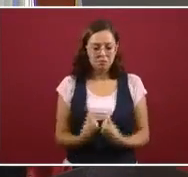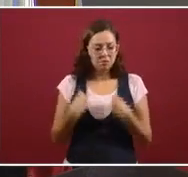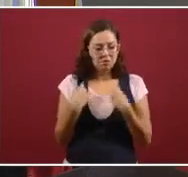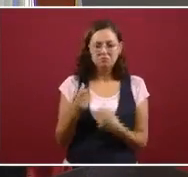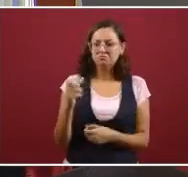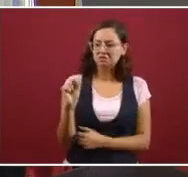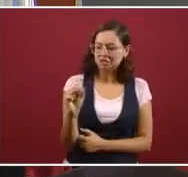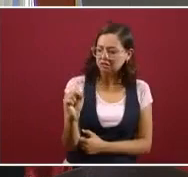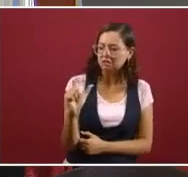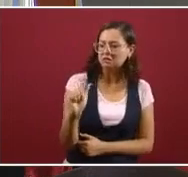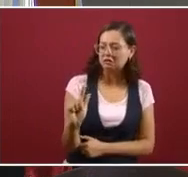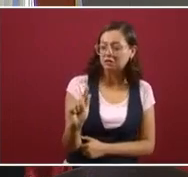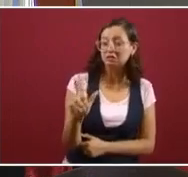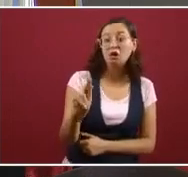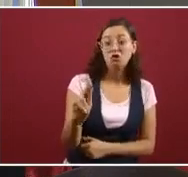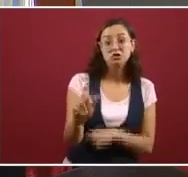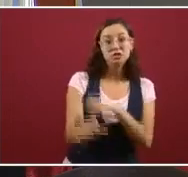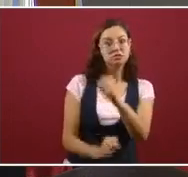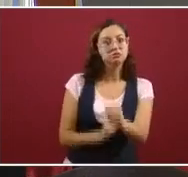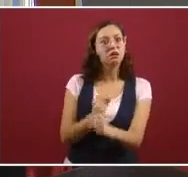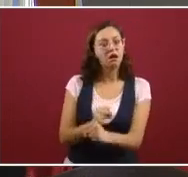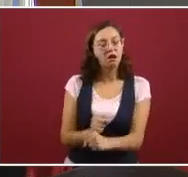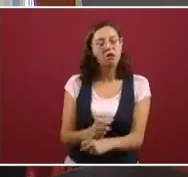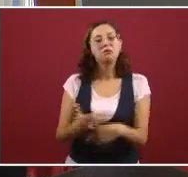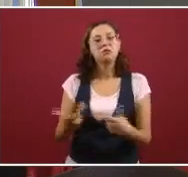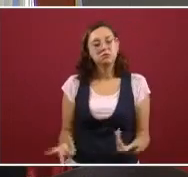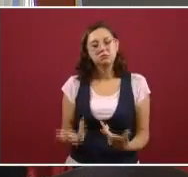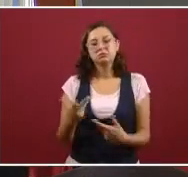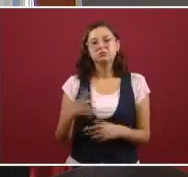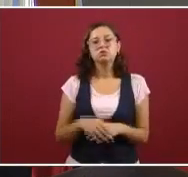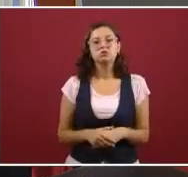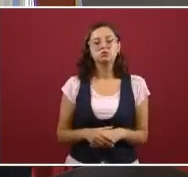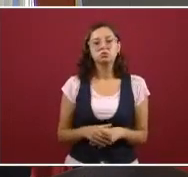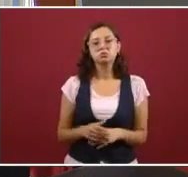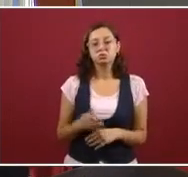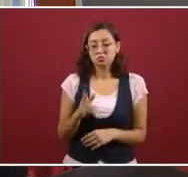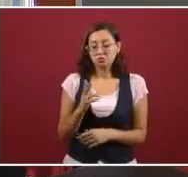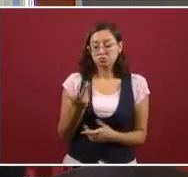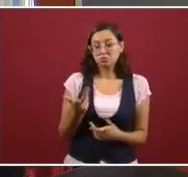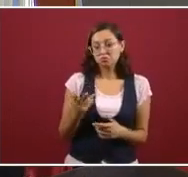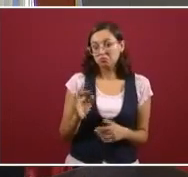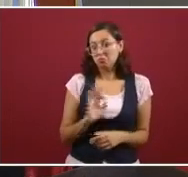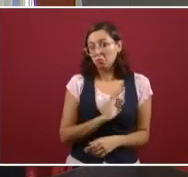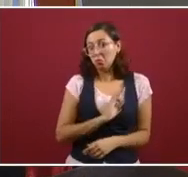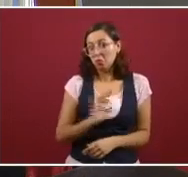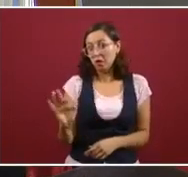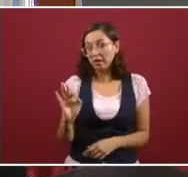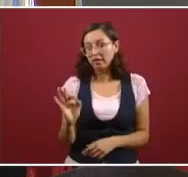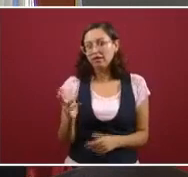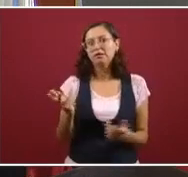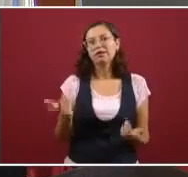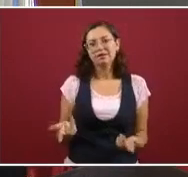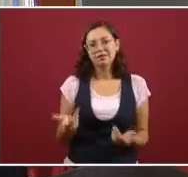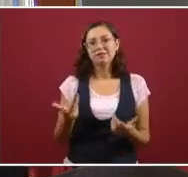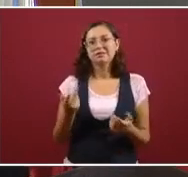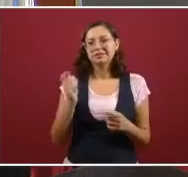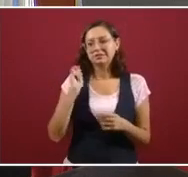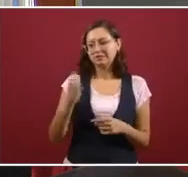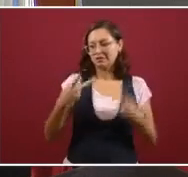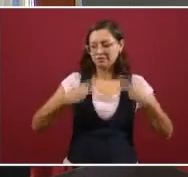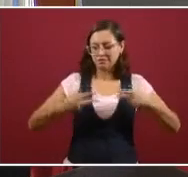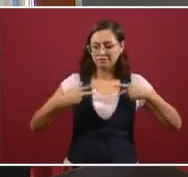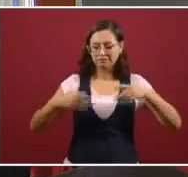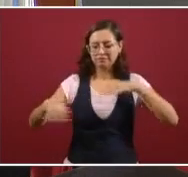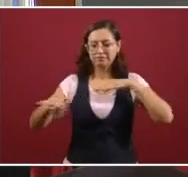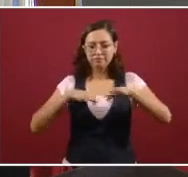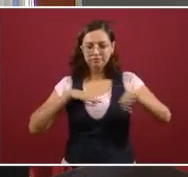Si los mexicanos llegan a los 65 años, su expectativa de vida es arriba de 80 años, lo cual quiere decir que los trabajadores mexicanos